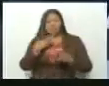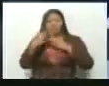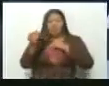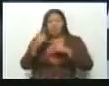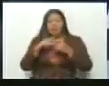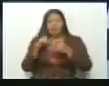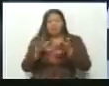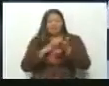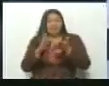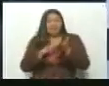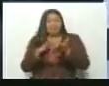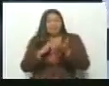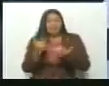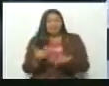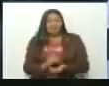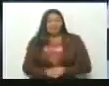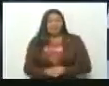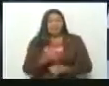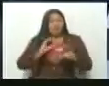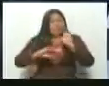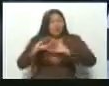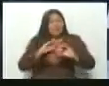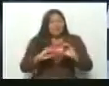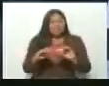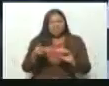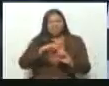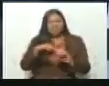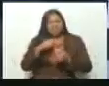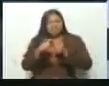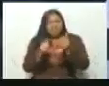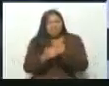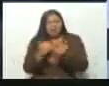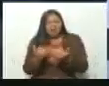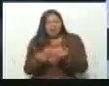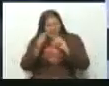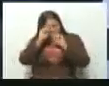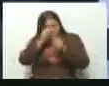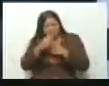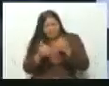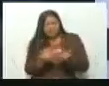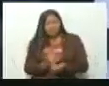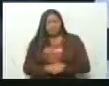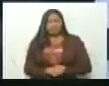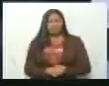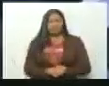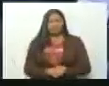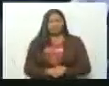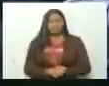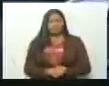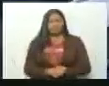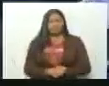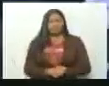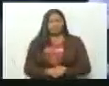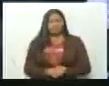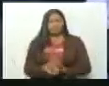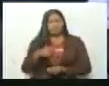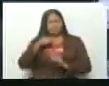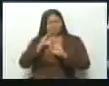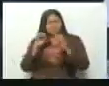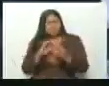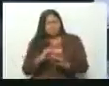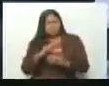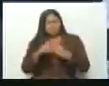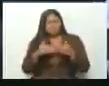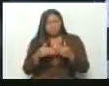las plataformas digitales han sido los medios comunitarios alternativos. Y eso hay que reconocérselo, además, con un tesón